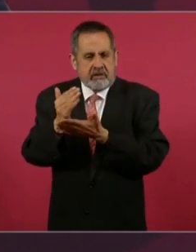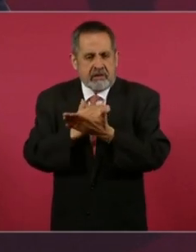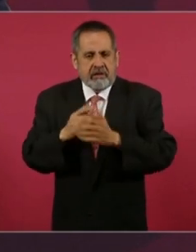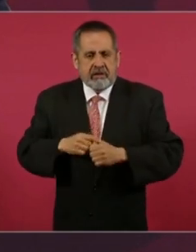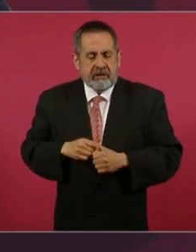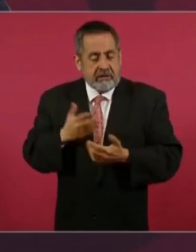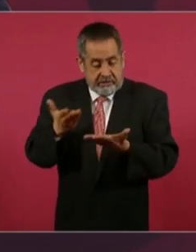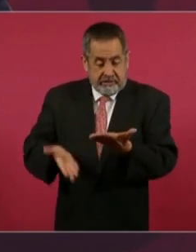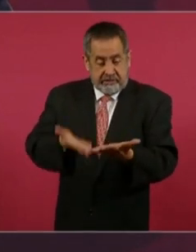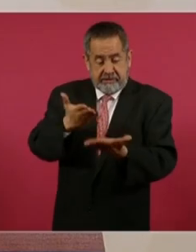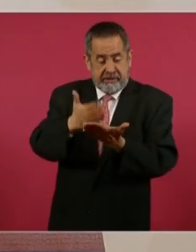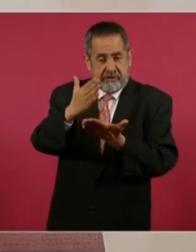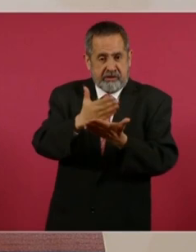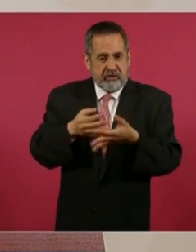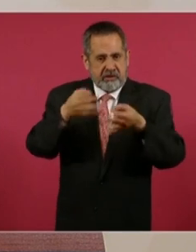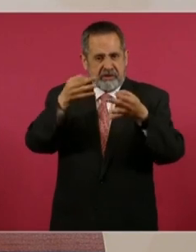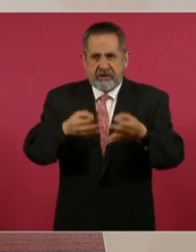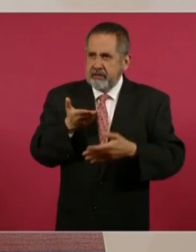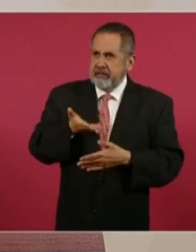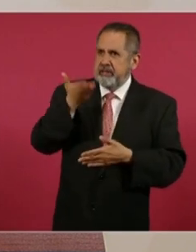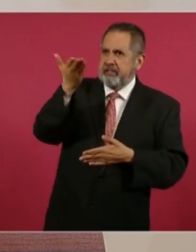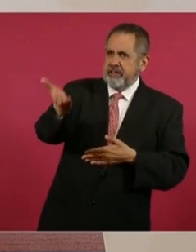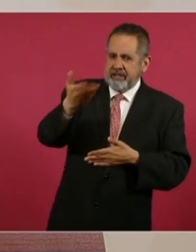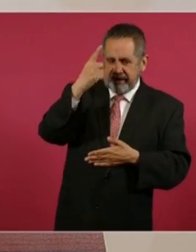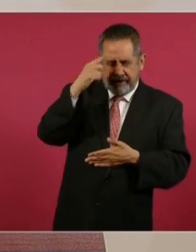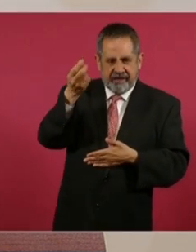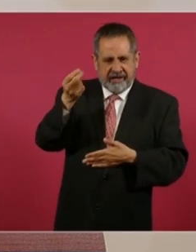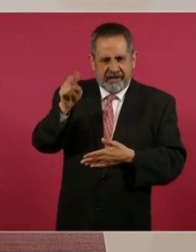Hicimos incluso la propuesta formal en la ONU.